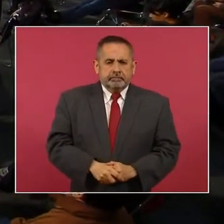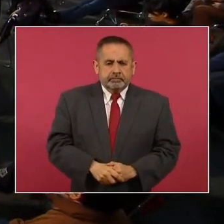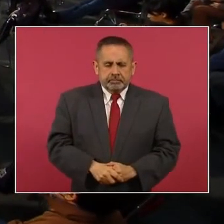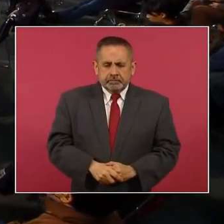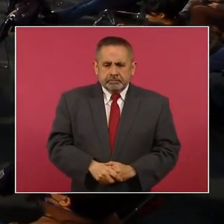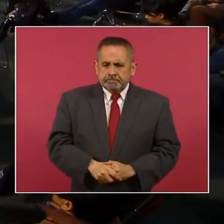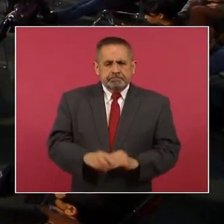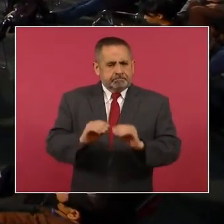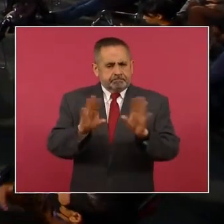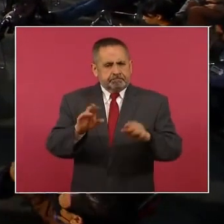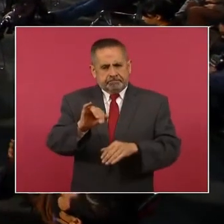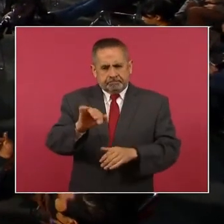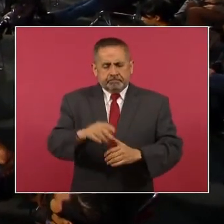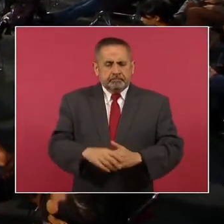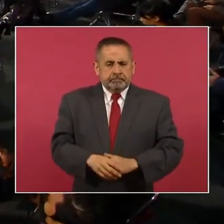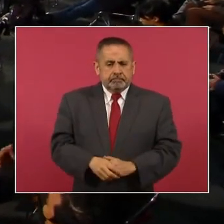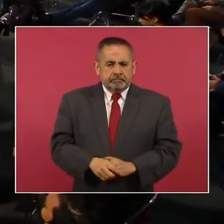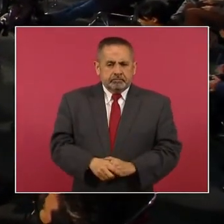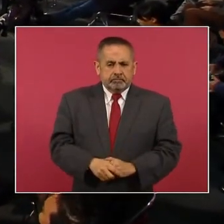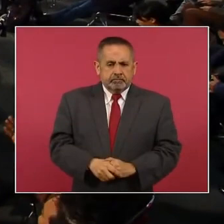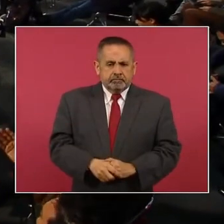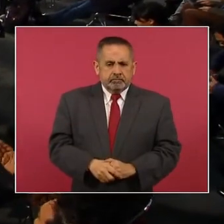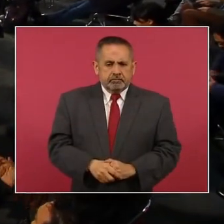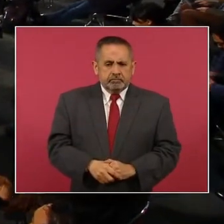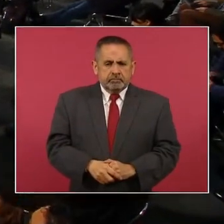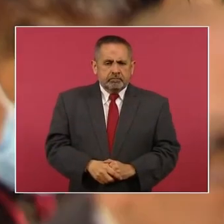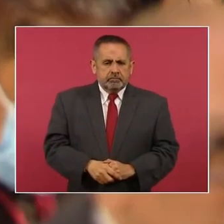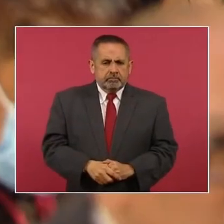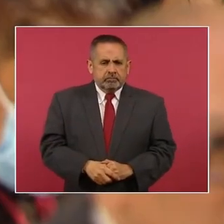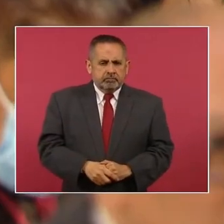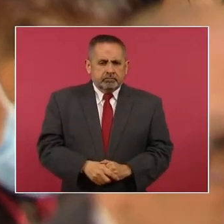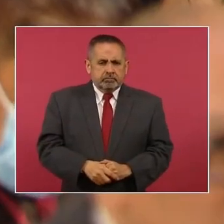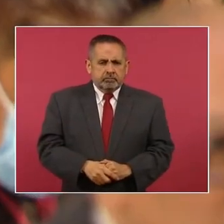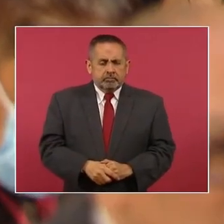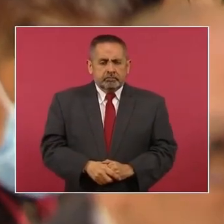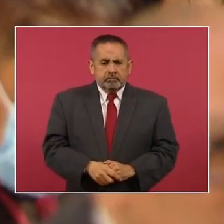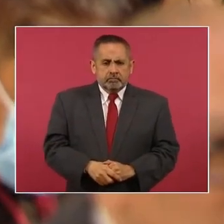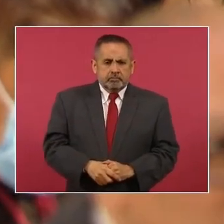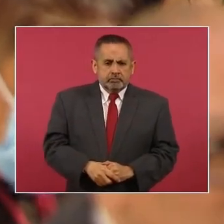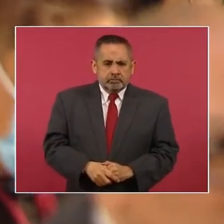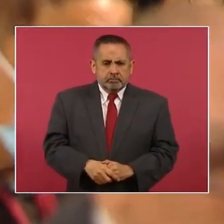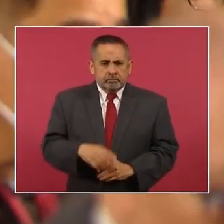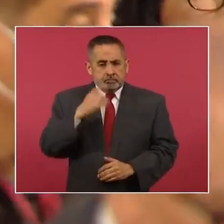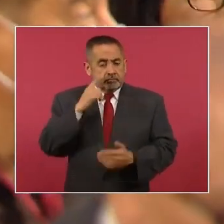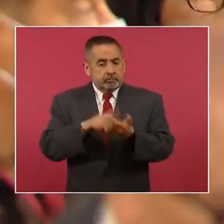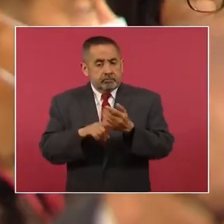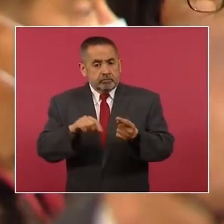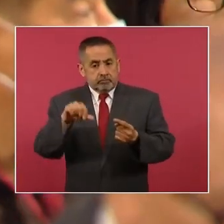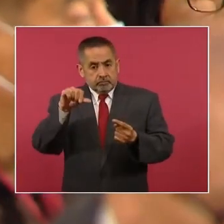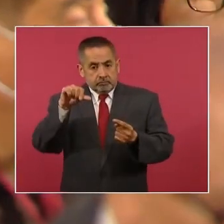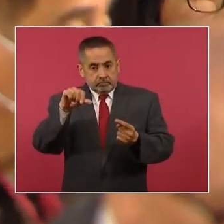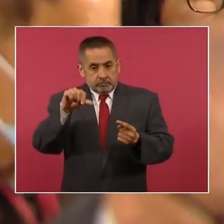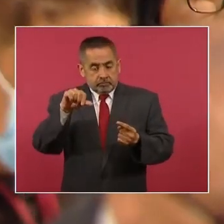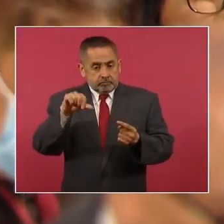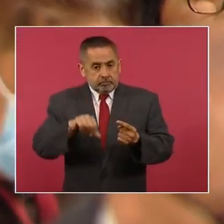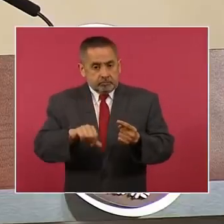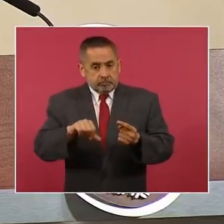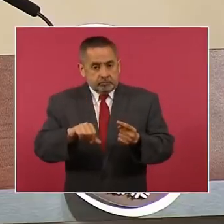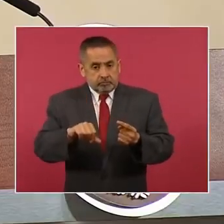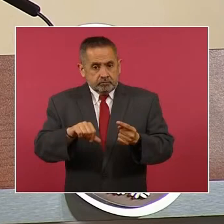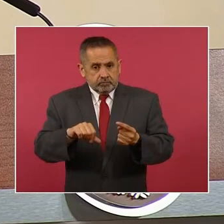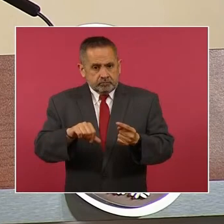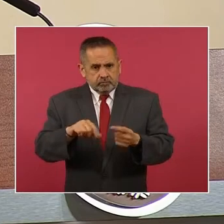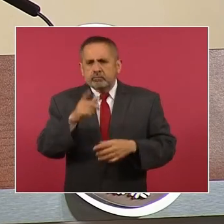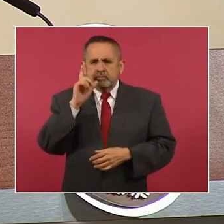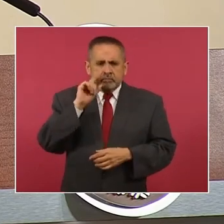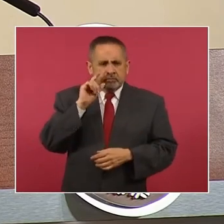Claro que sí. ¿El día de mañana o el lunes? ¿Usted? Pues hoy mismo. Ah, sí, bueno,